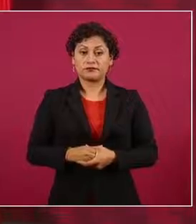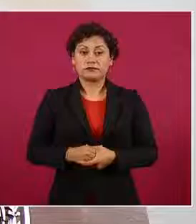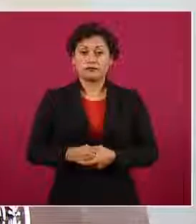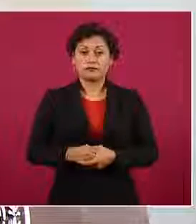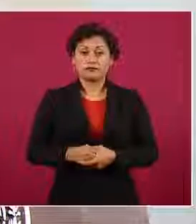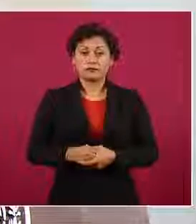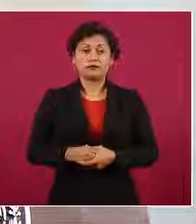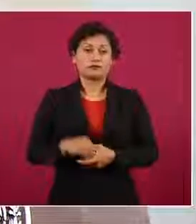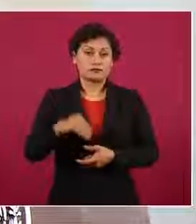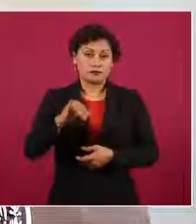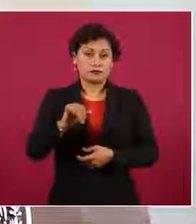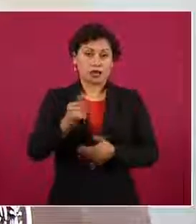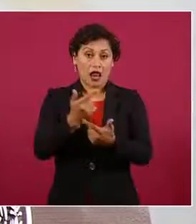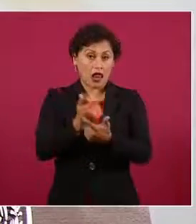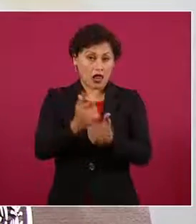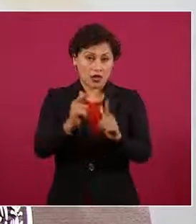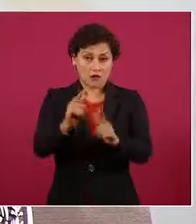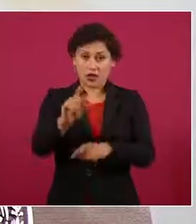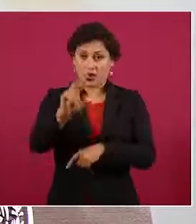preso.